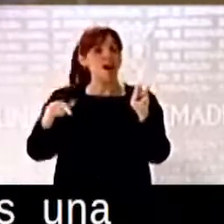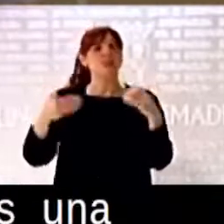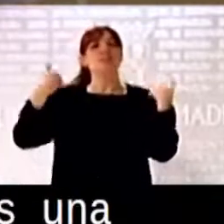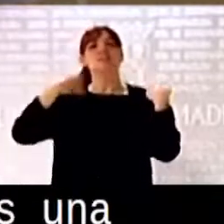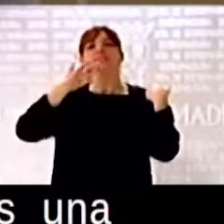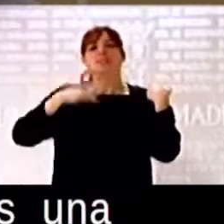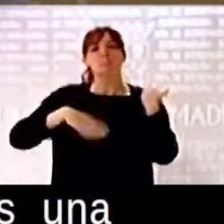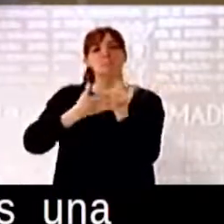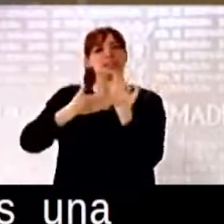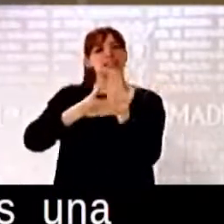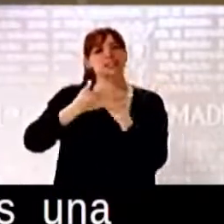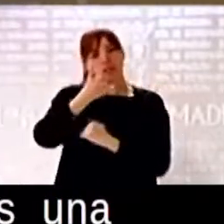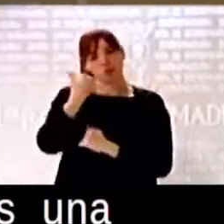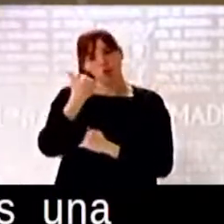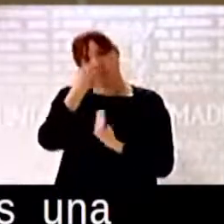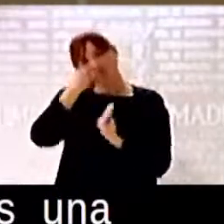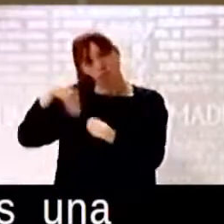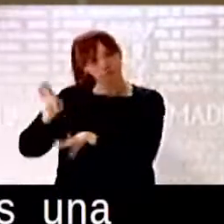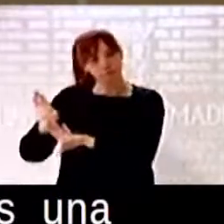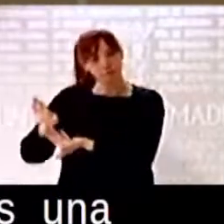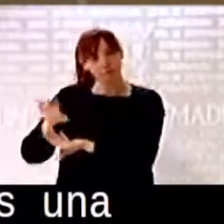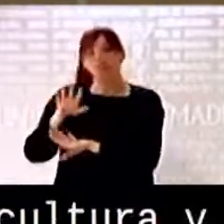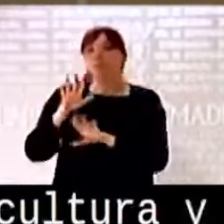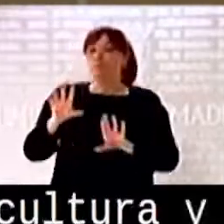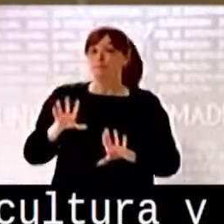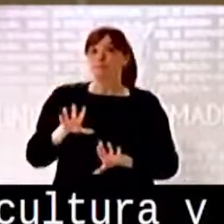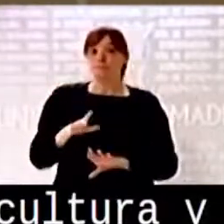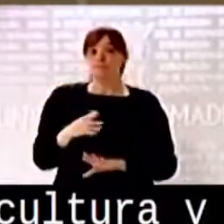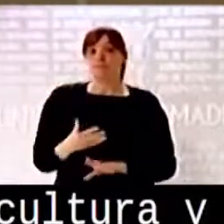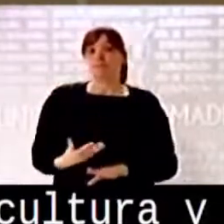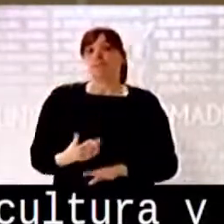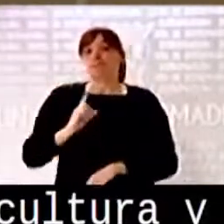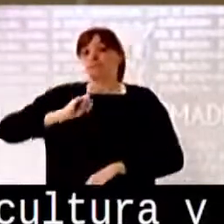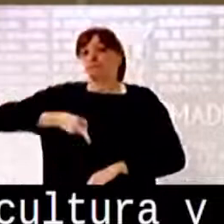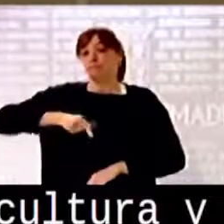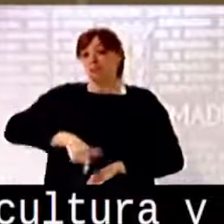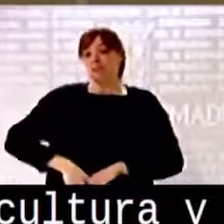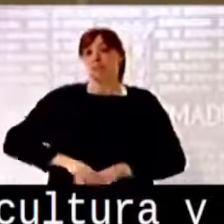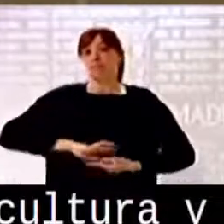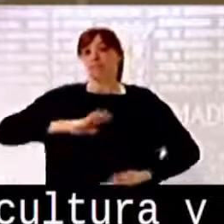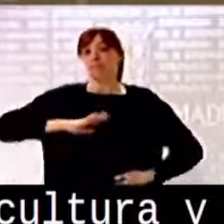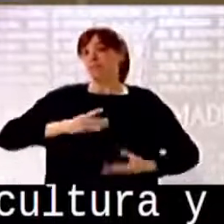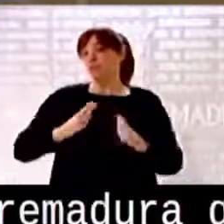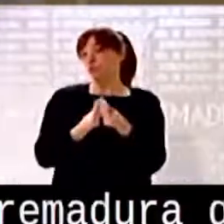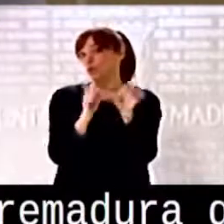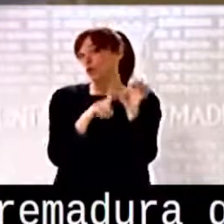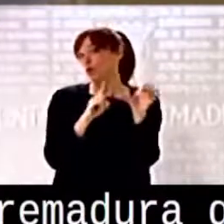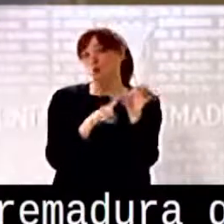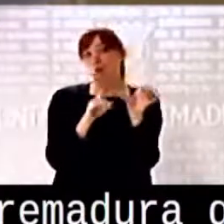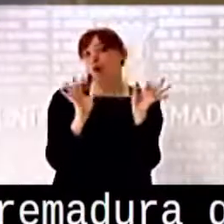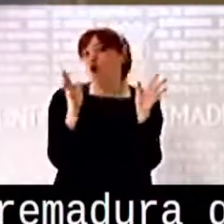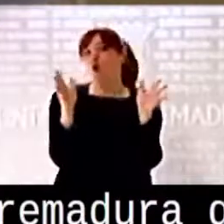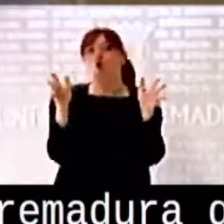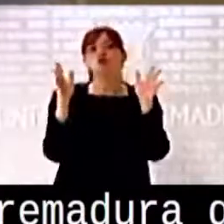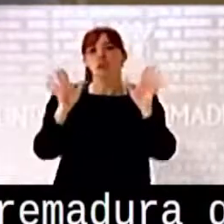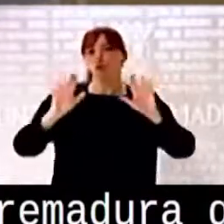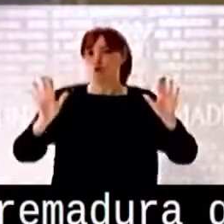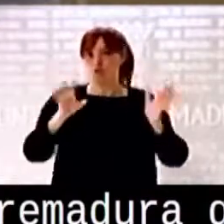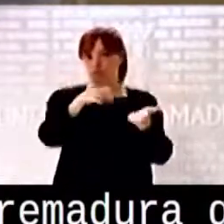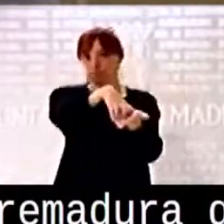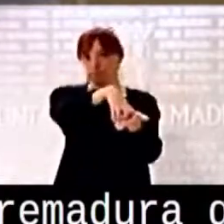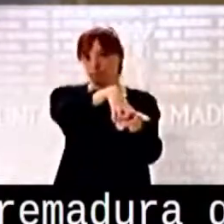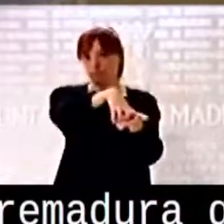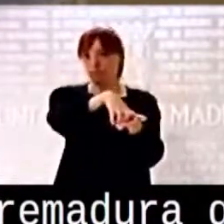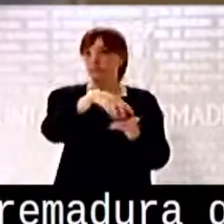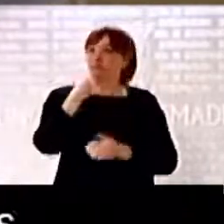del Ministerio de Agricultura y la potestad que tiene la Junta de Extremadura es el Consejo Asesor Agrario, que